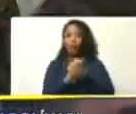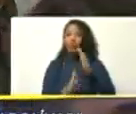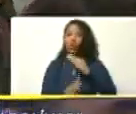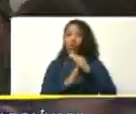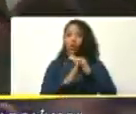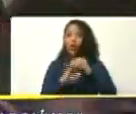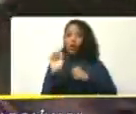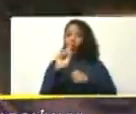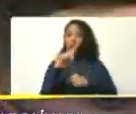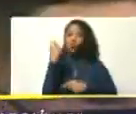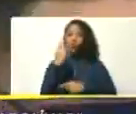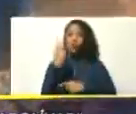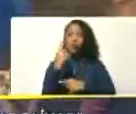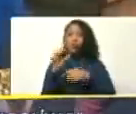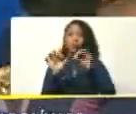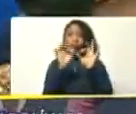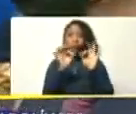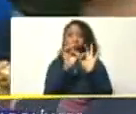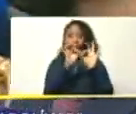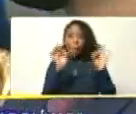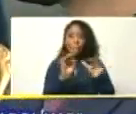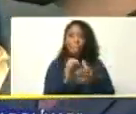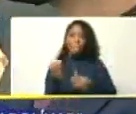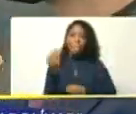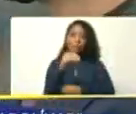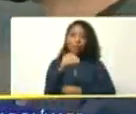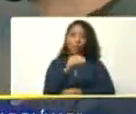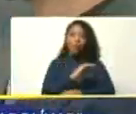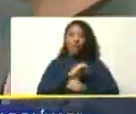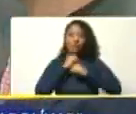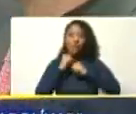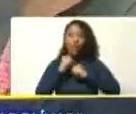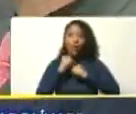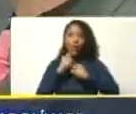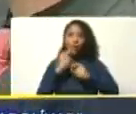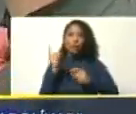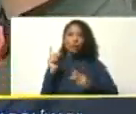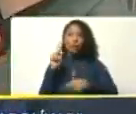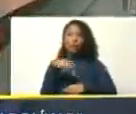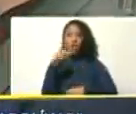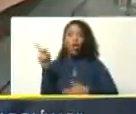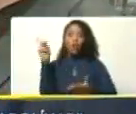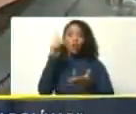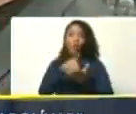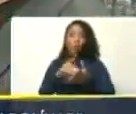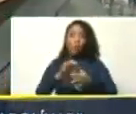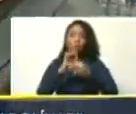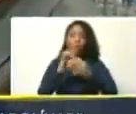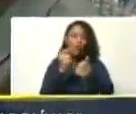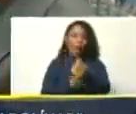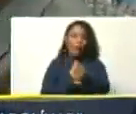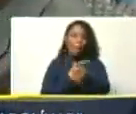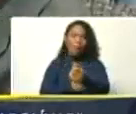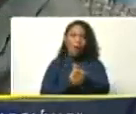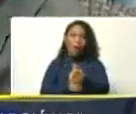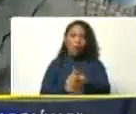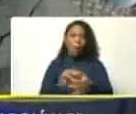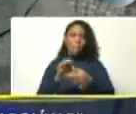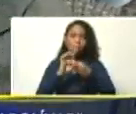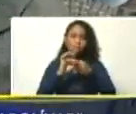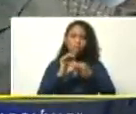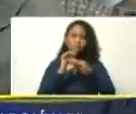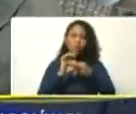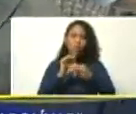no solamente se reanudó, sino que llegó ya a extremos de la fraternidad, para